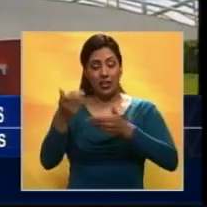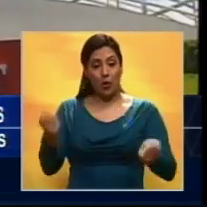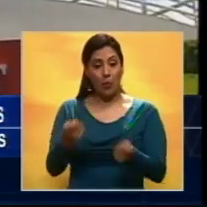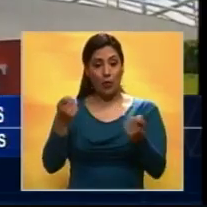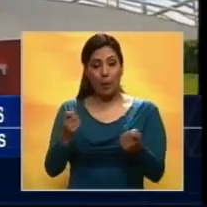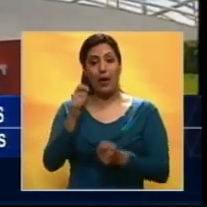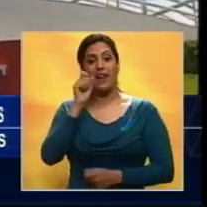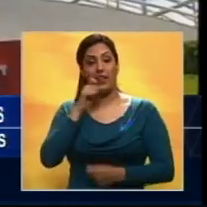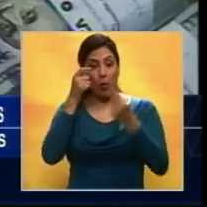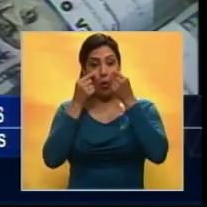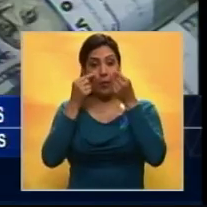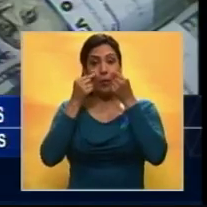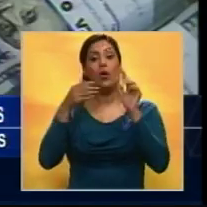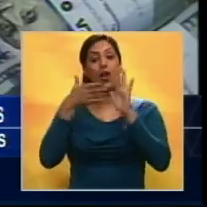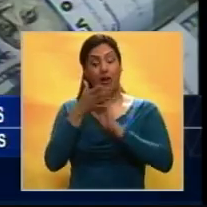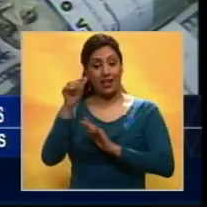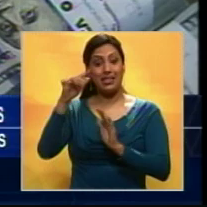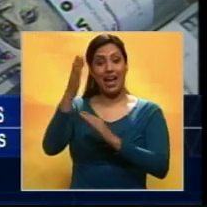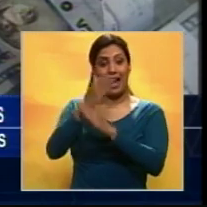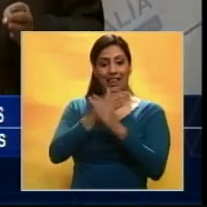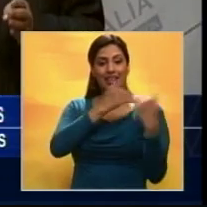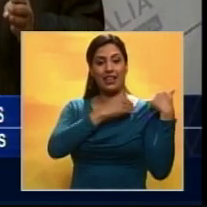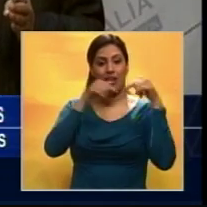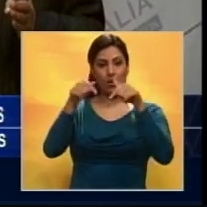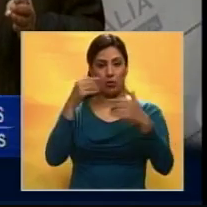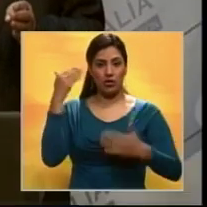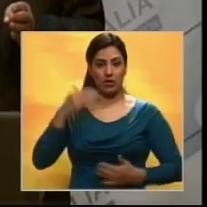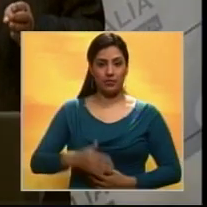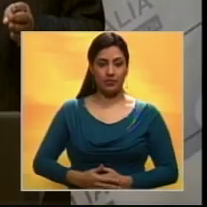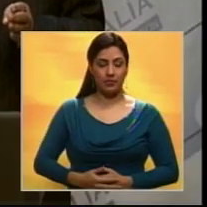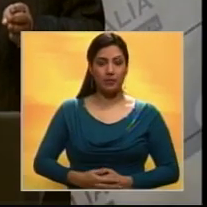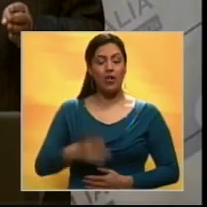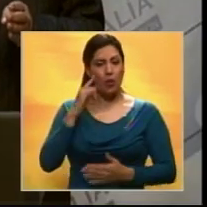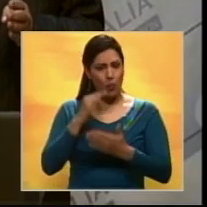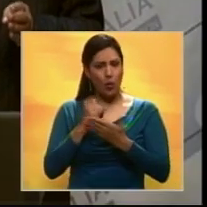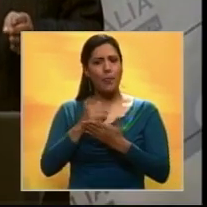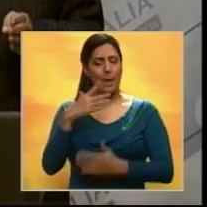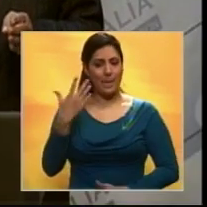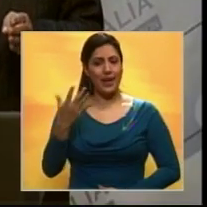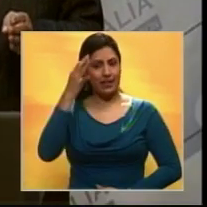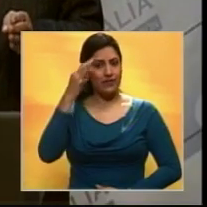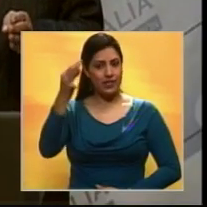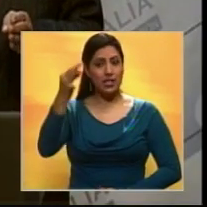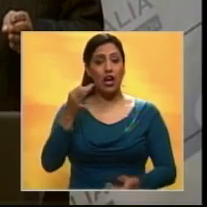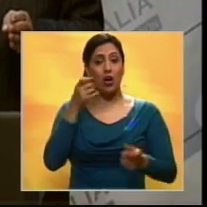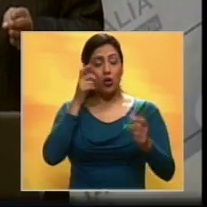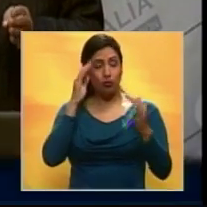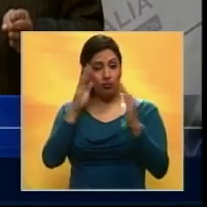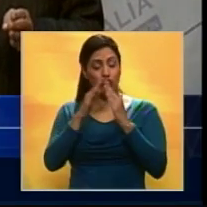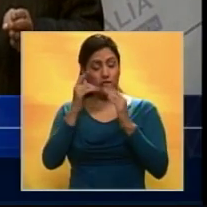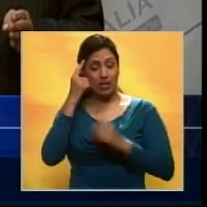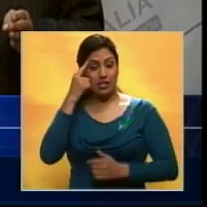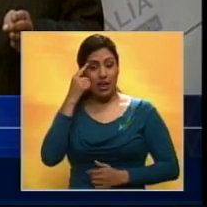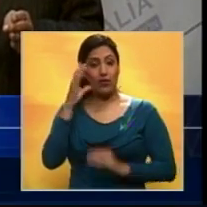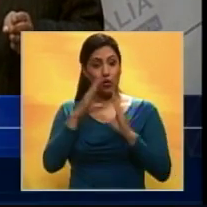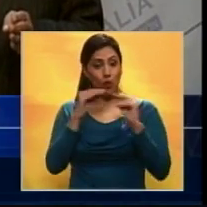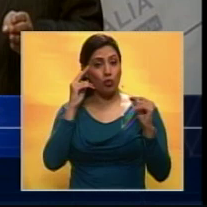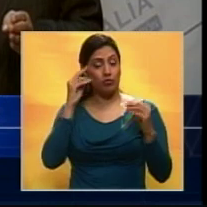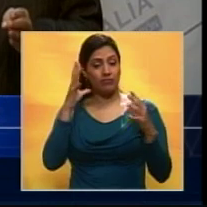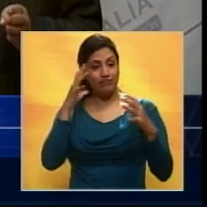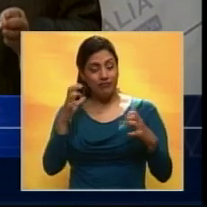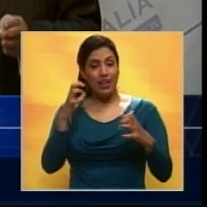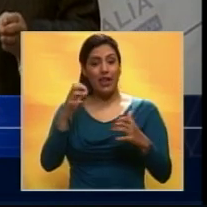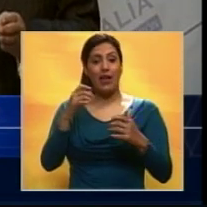campaña de Santos, en ese entonces a cargo de Roberto Prieto. Es suficiente para que la fiscal de conocimiento haya procedido a